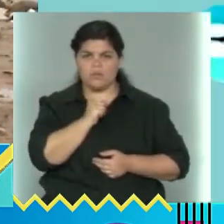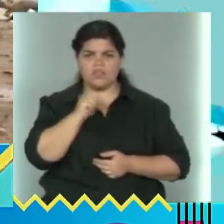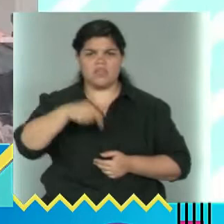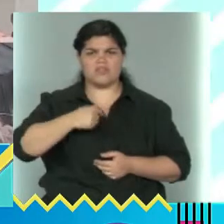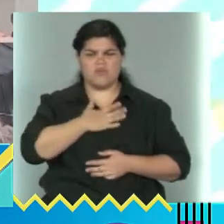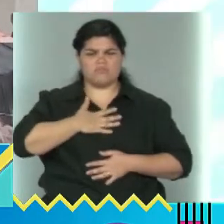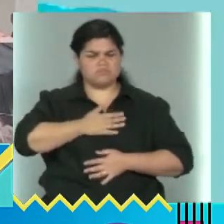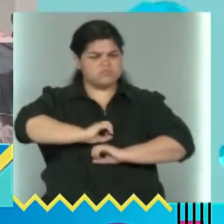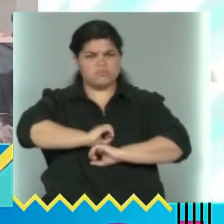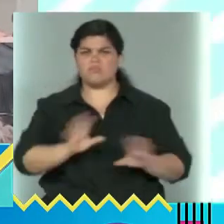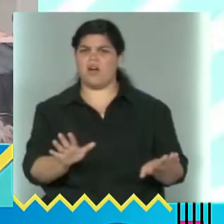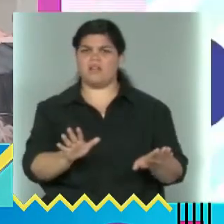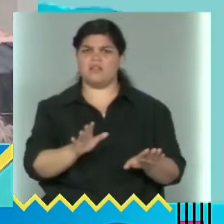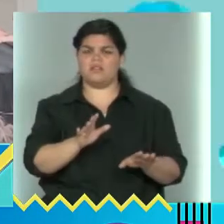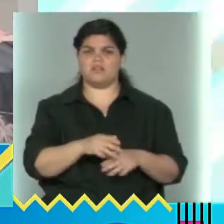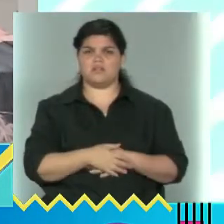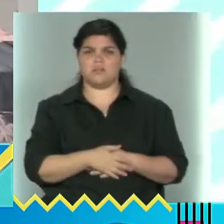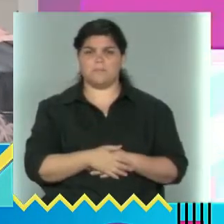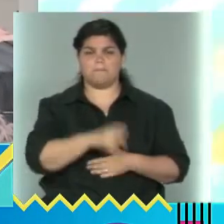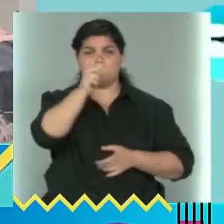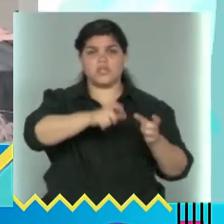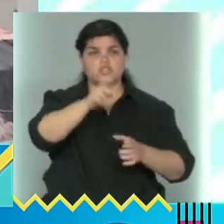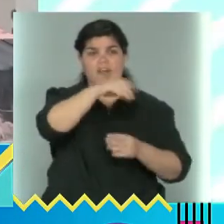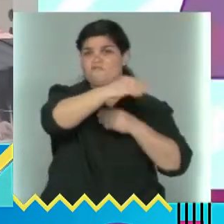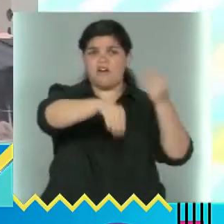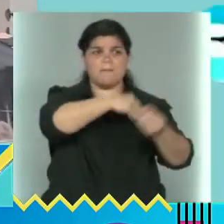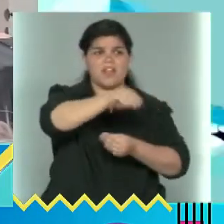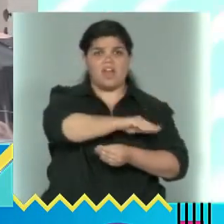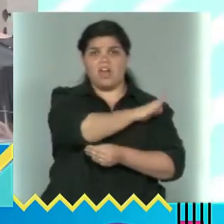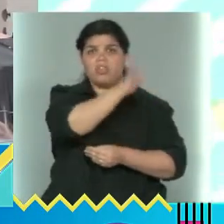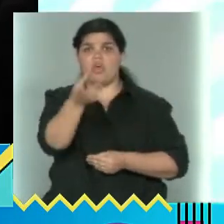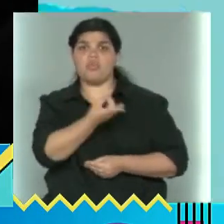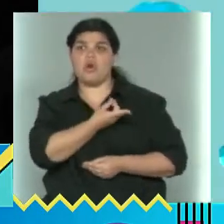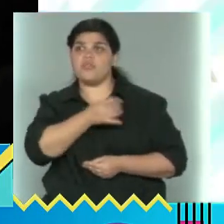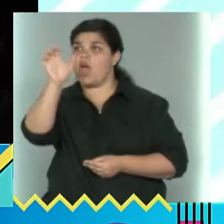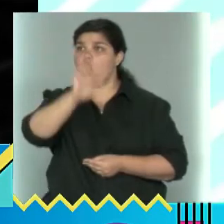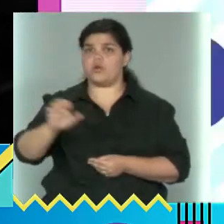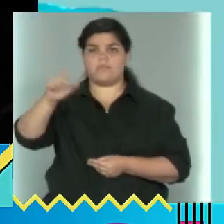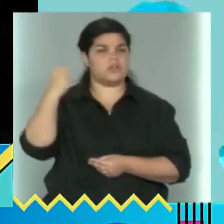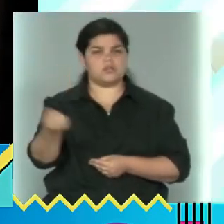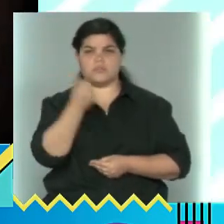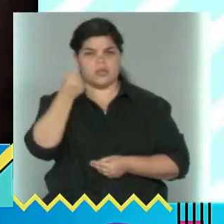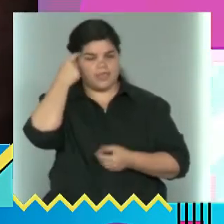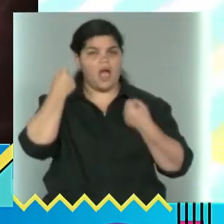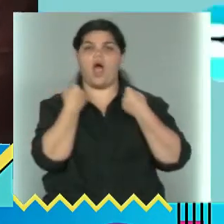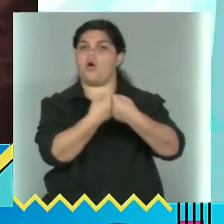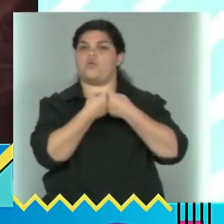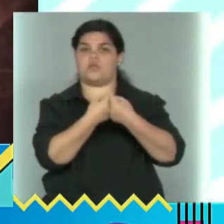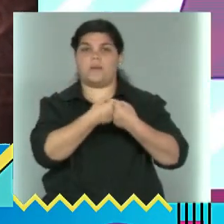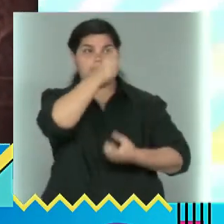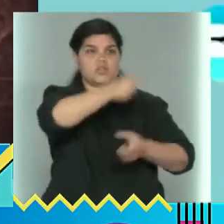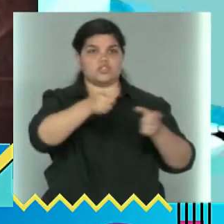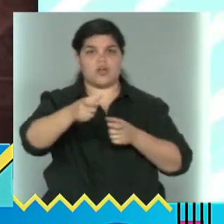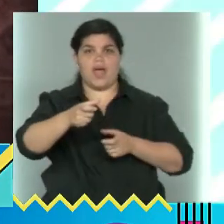millones, emigrar a Europa porque no les queda otra. O sea, pónganse de acuerdo, el ciudadano europeo no quiere la